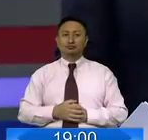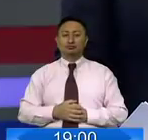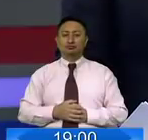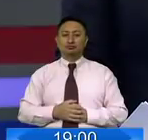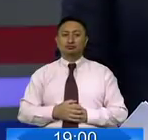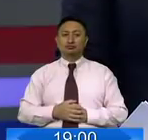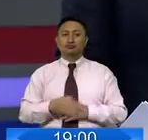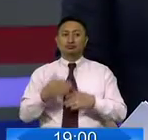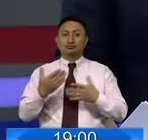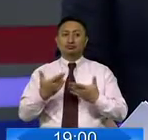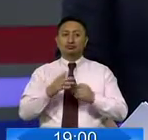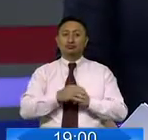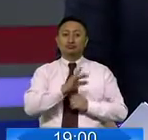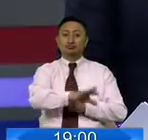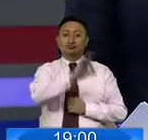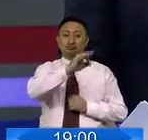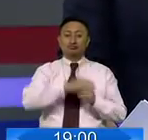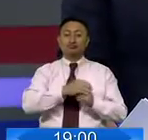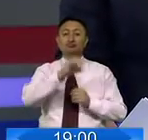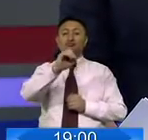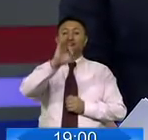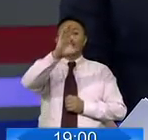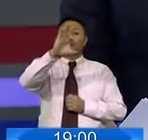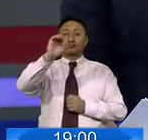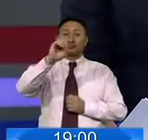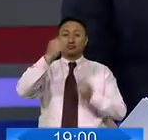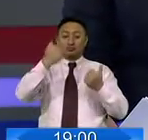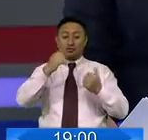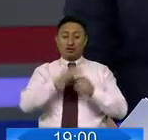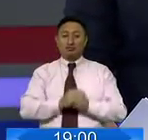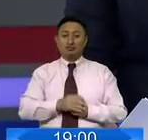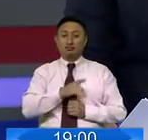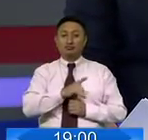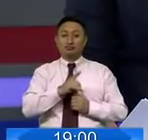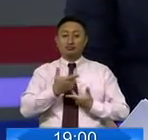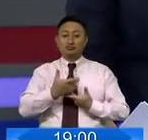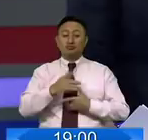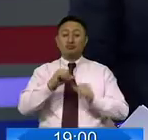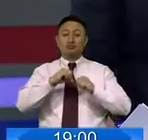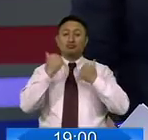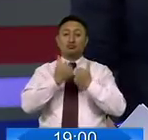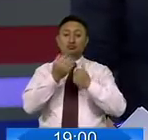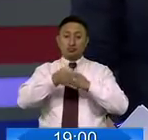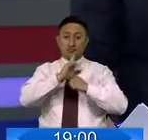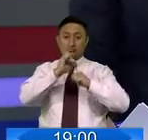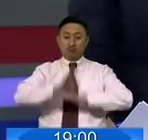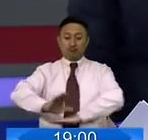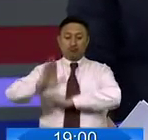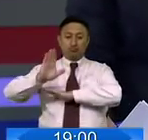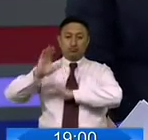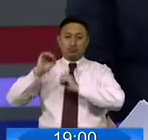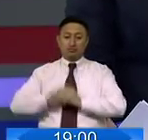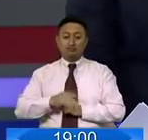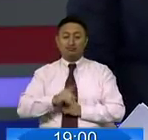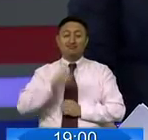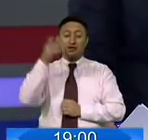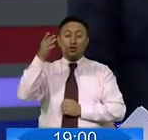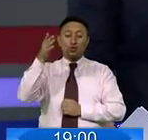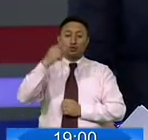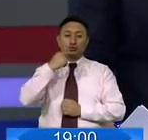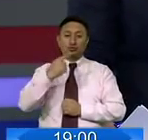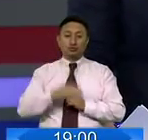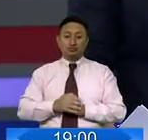y tras su elección otros sones goldner fue posicionado oficialmente por la asamblea nacional en su discurso del nuevo segundo mandatario